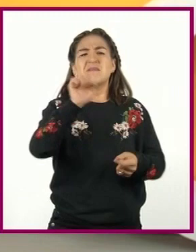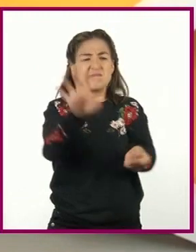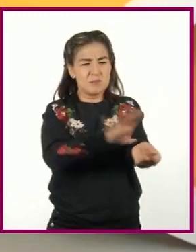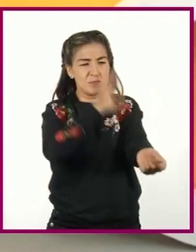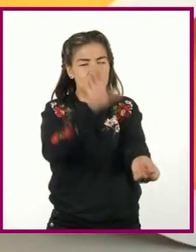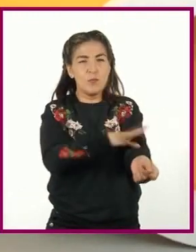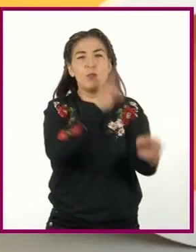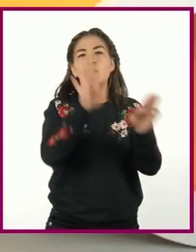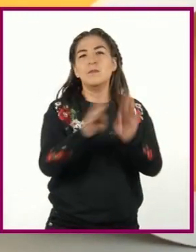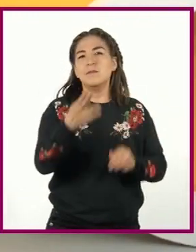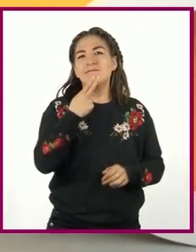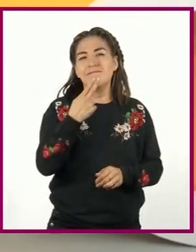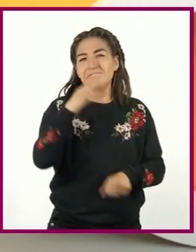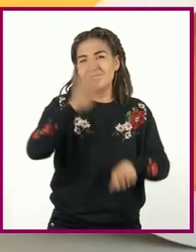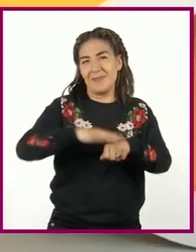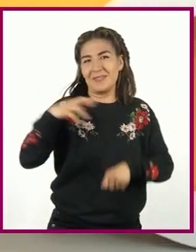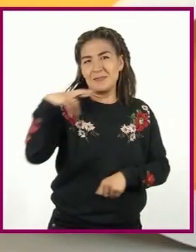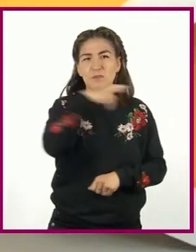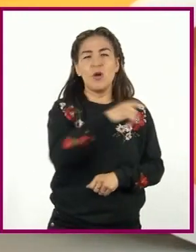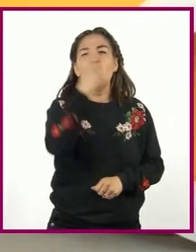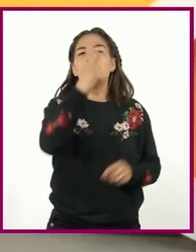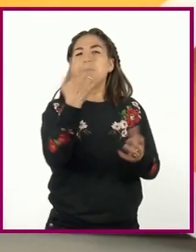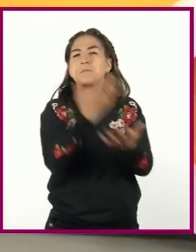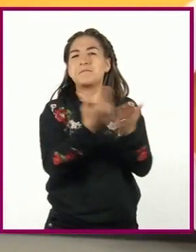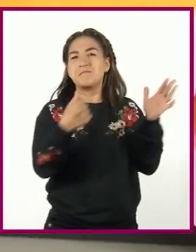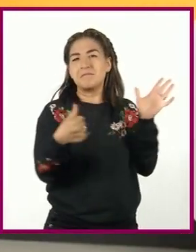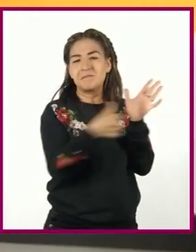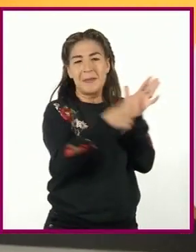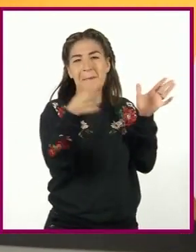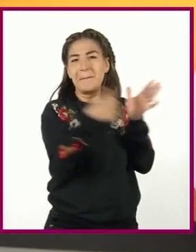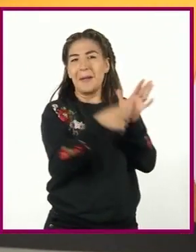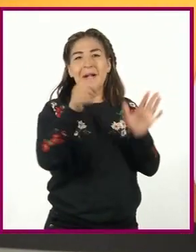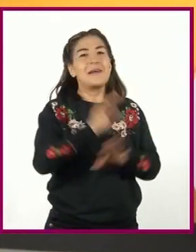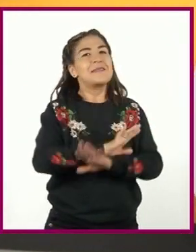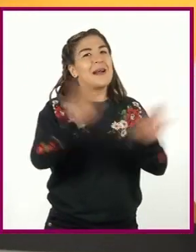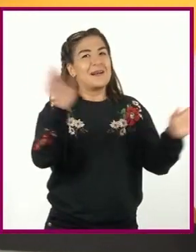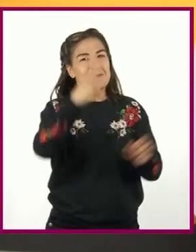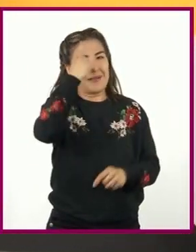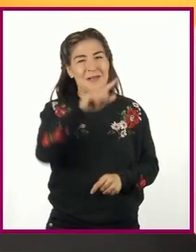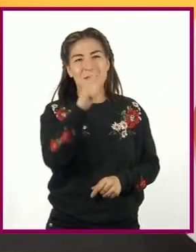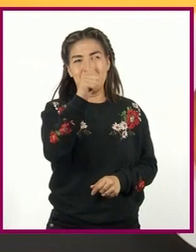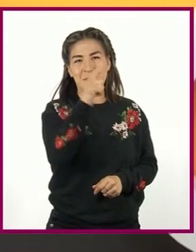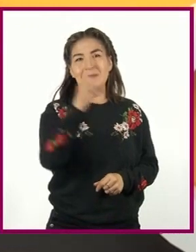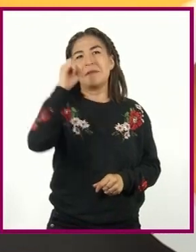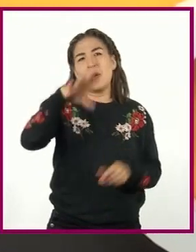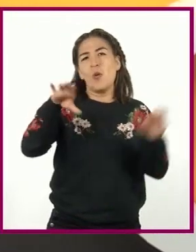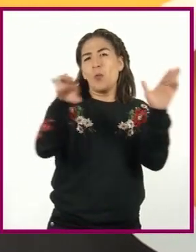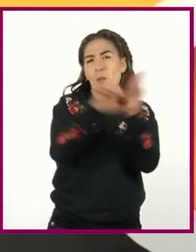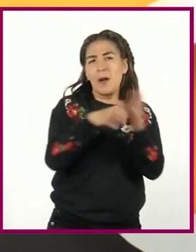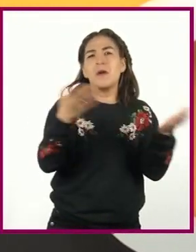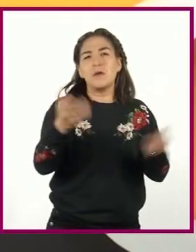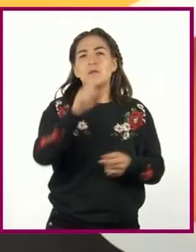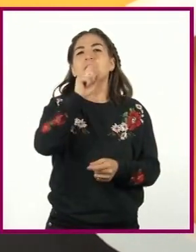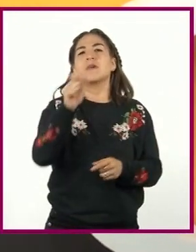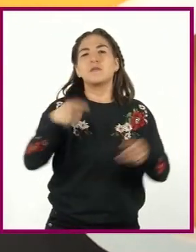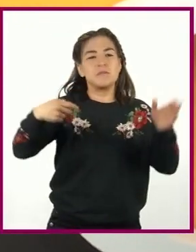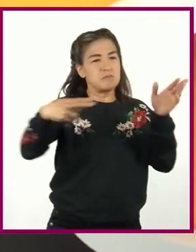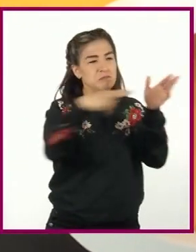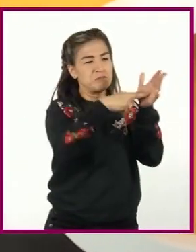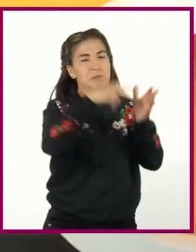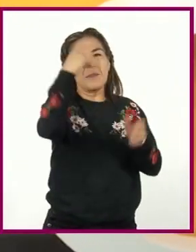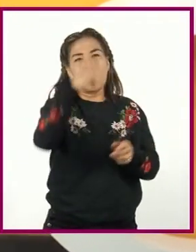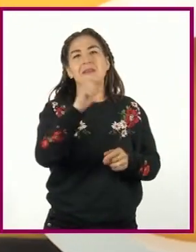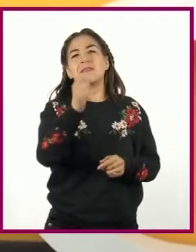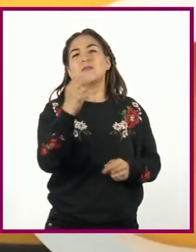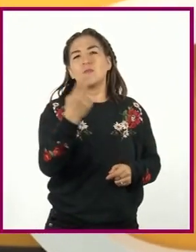de energía de uso inmediato, pues basta oprimir un interruptor para tener luz en la habitación o conectar un aparato en un enchufe para